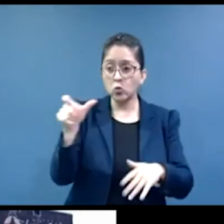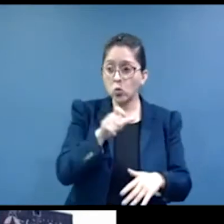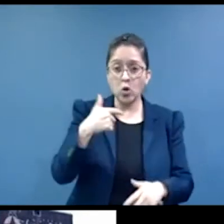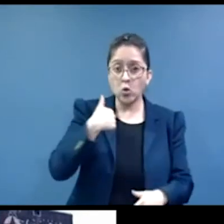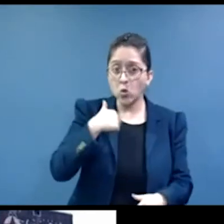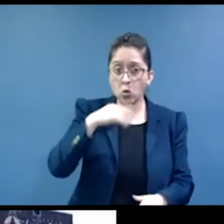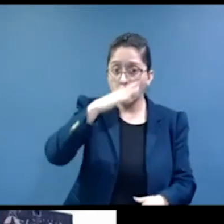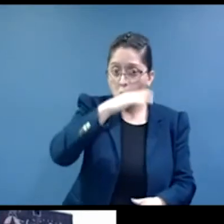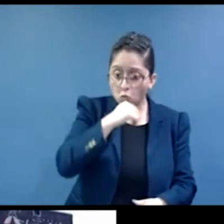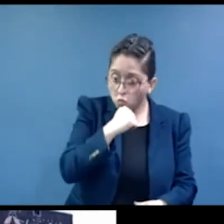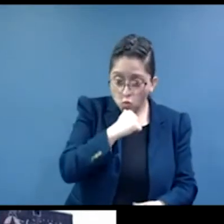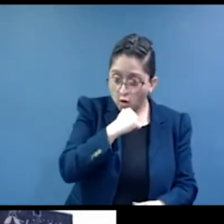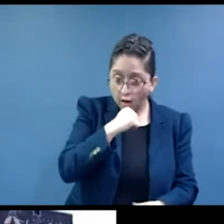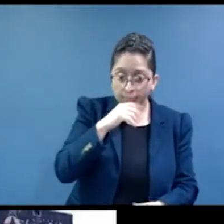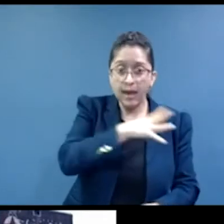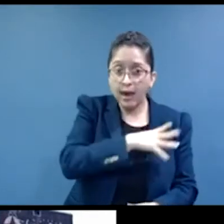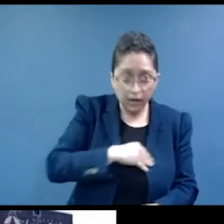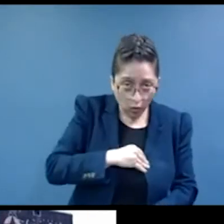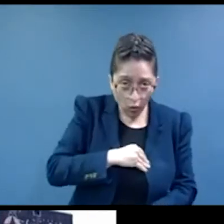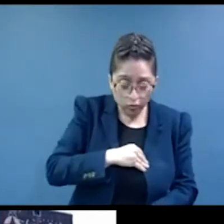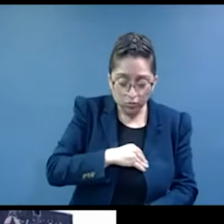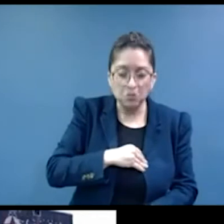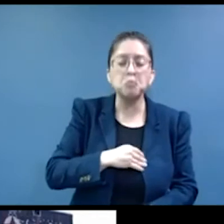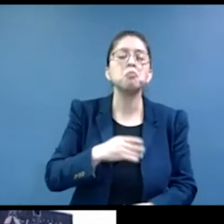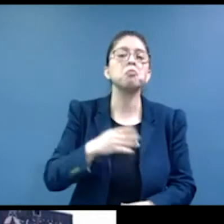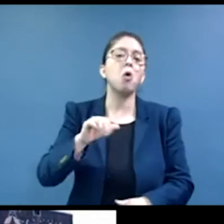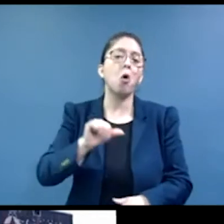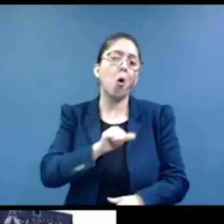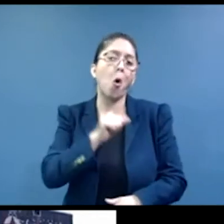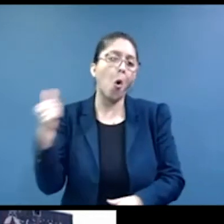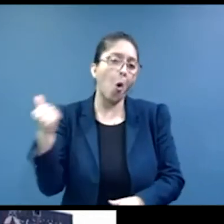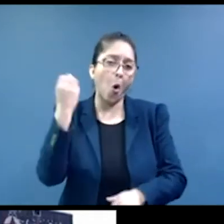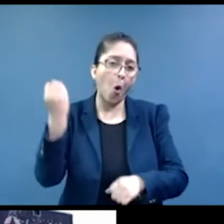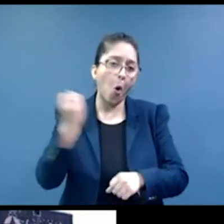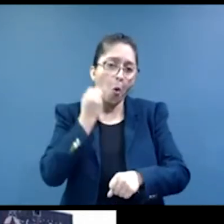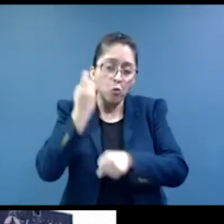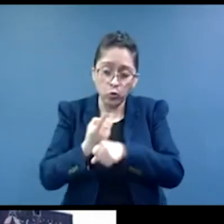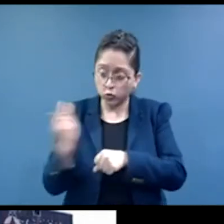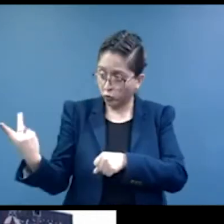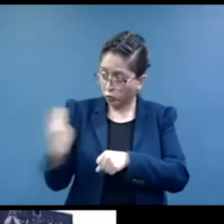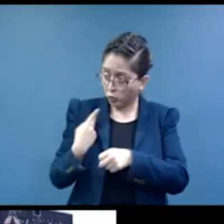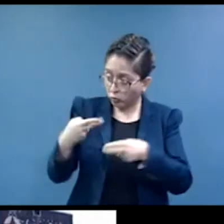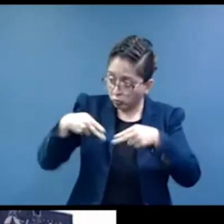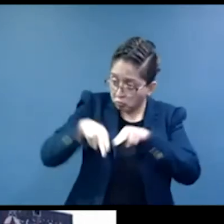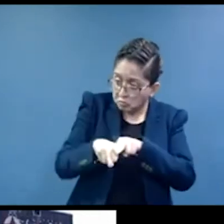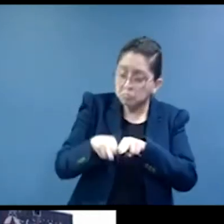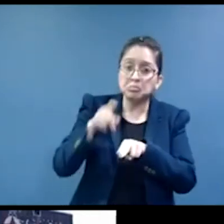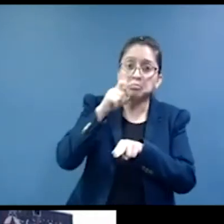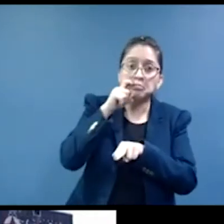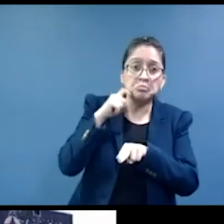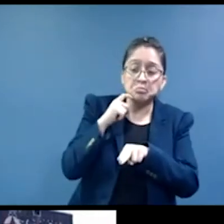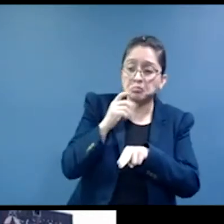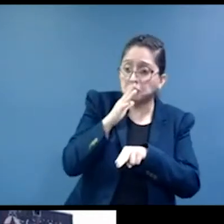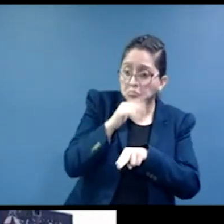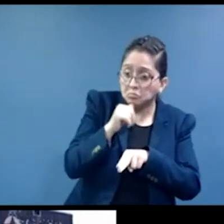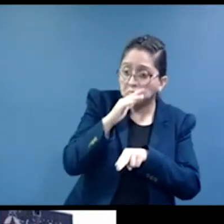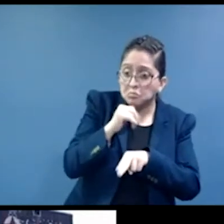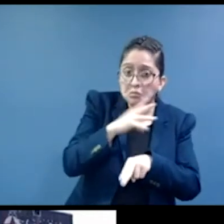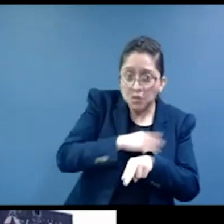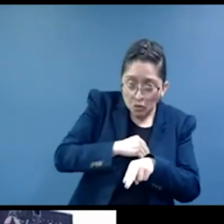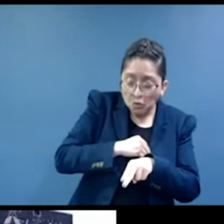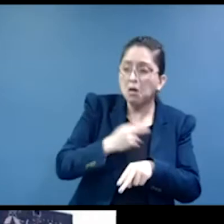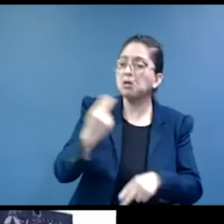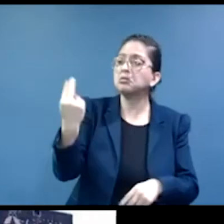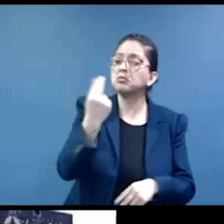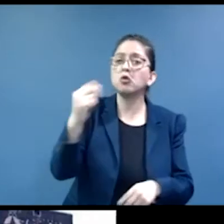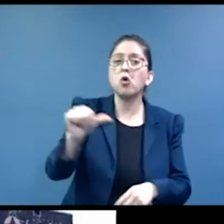reproducción asistida, ¿no? De hecho, la OMS sigue utilizando esta definición, pero de manera